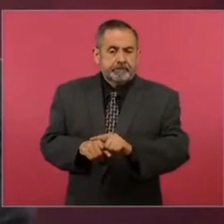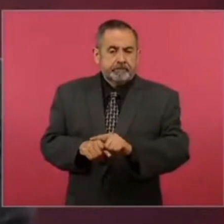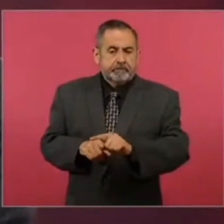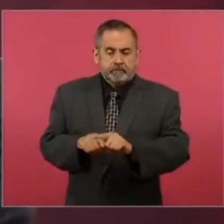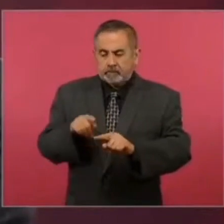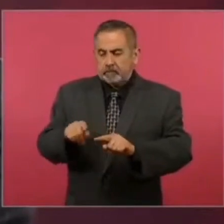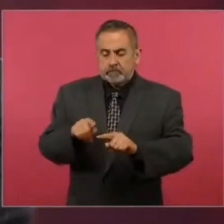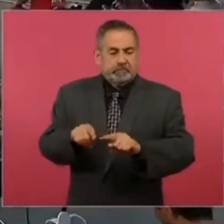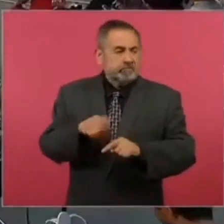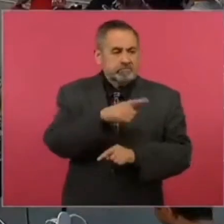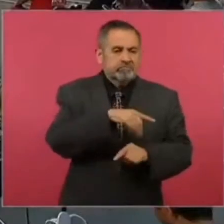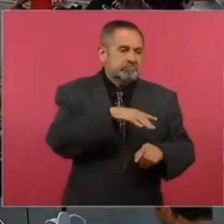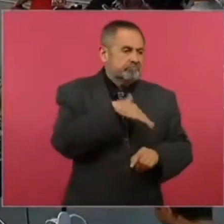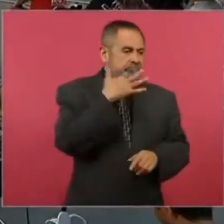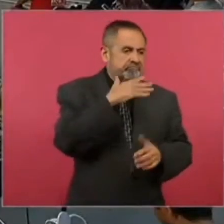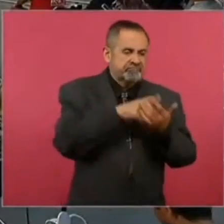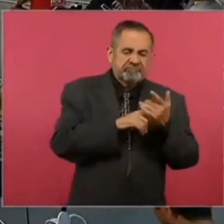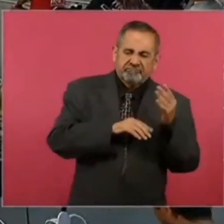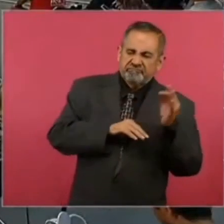guerra, ¿no?, sucia